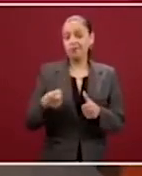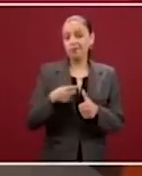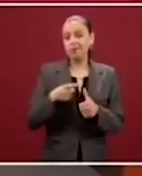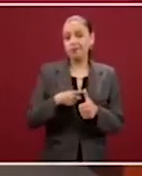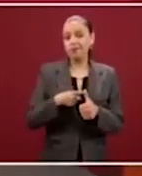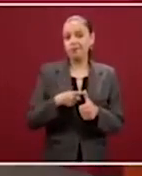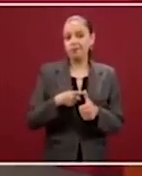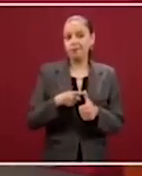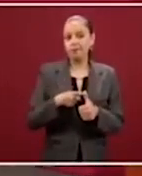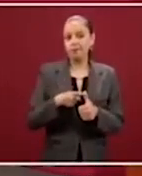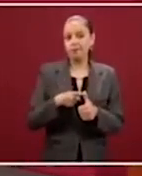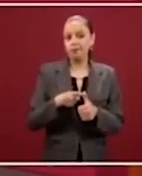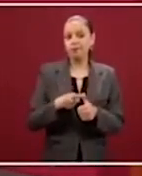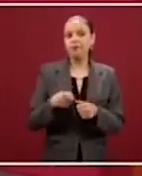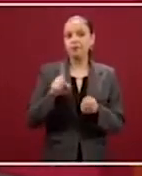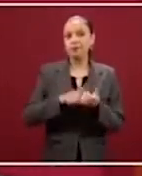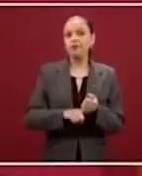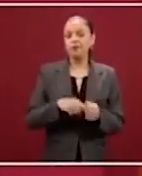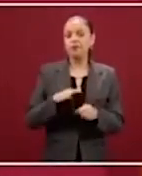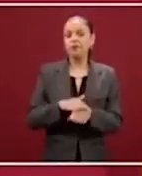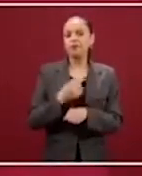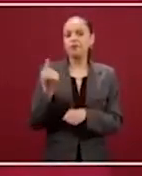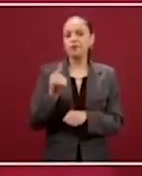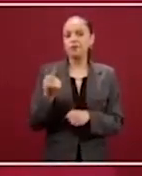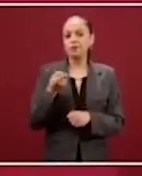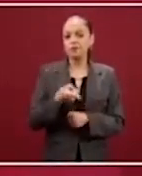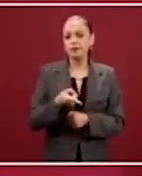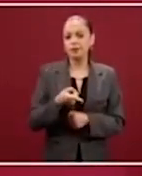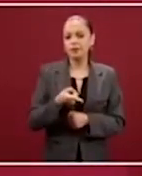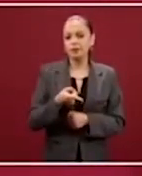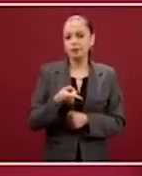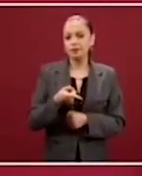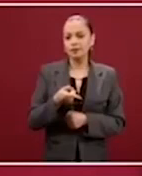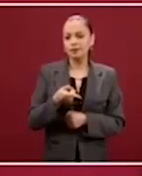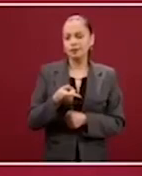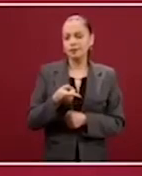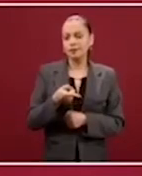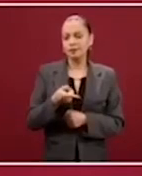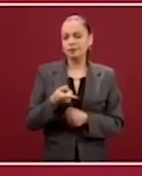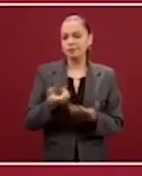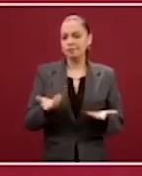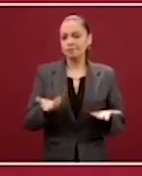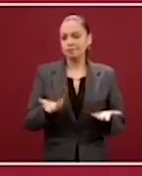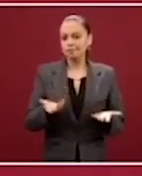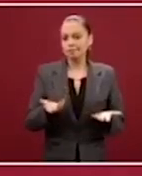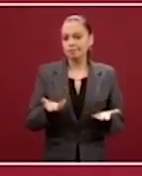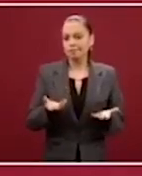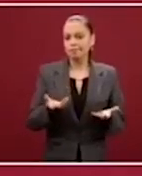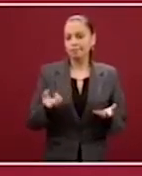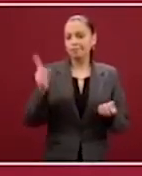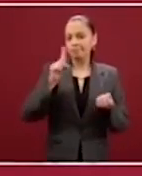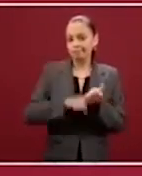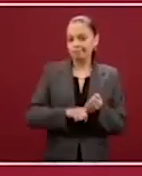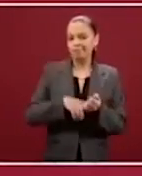porque es estigmatizar la corrupción